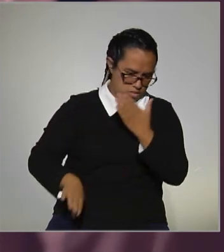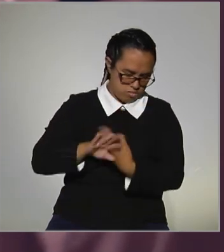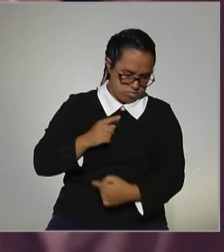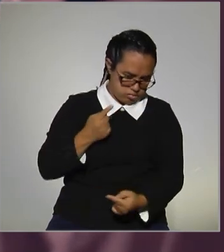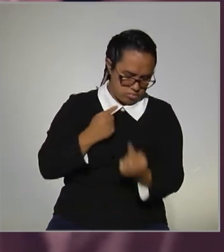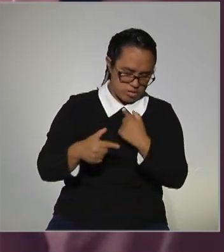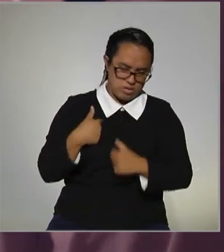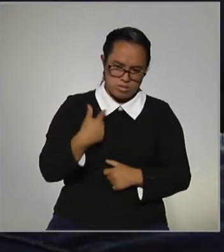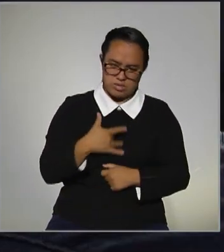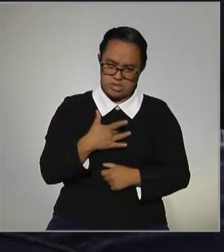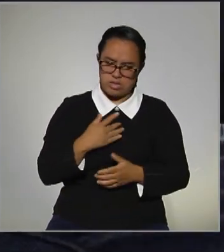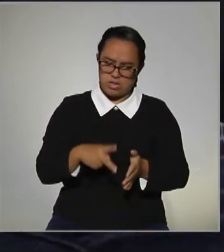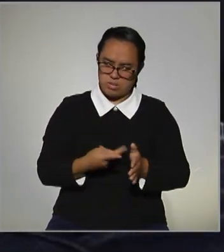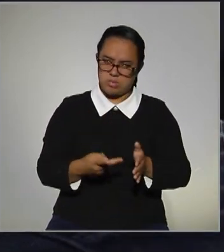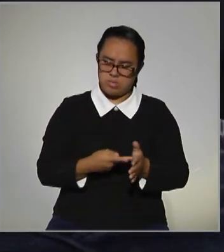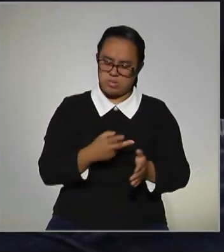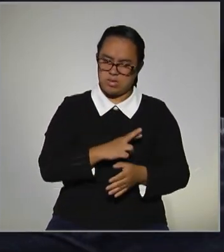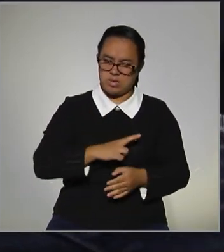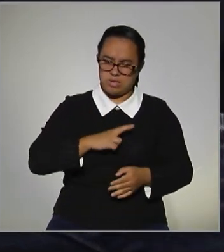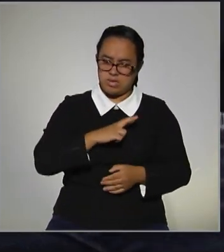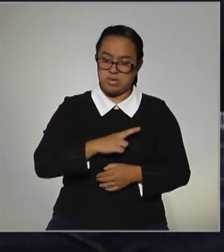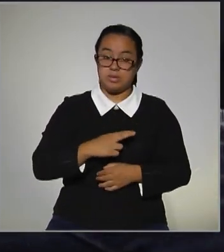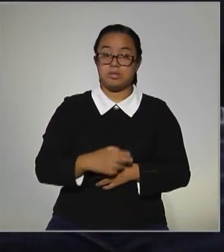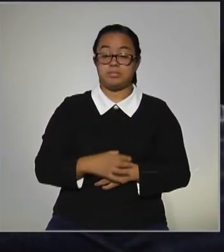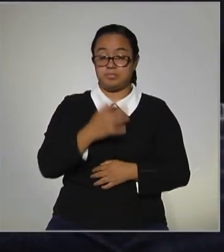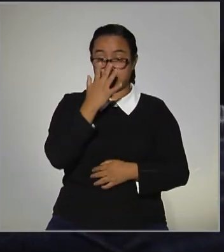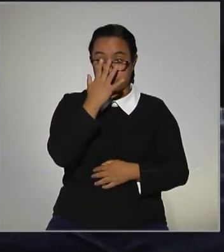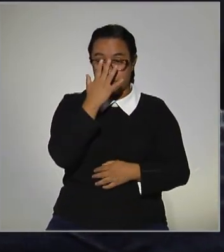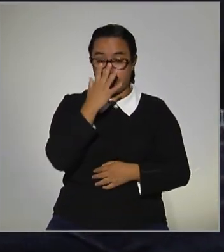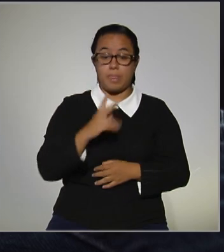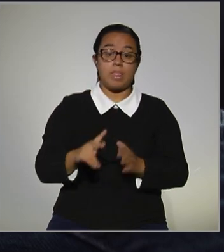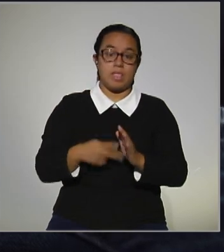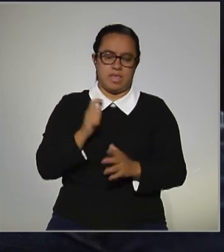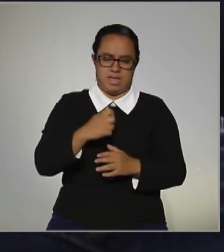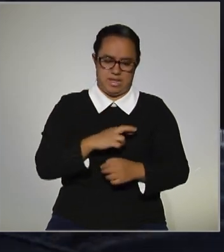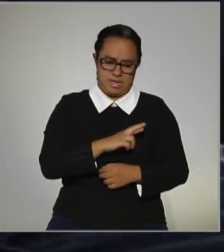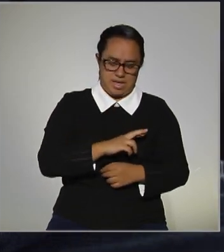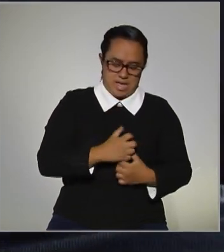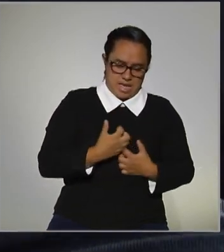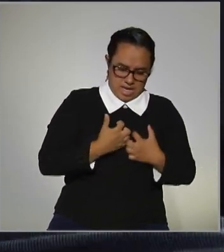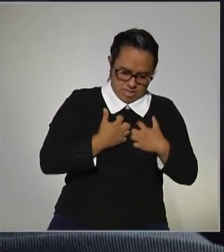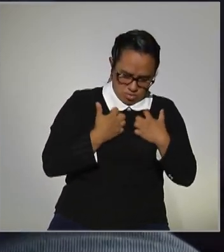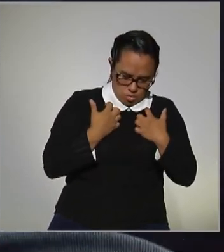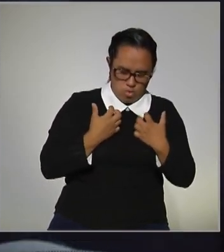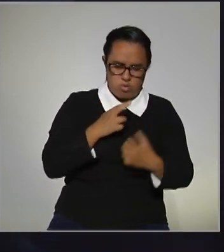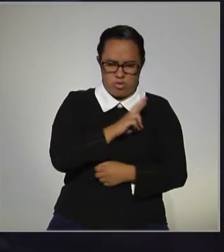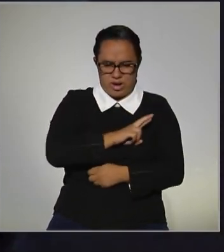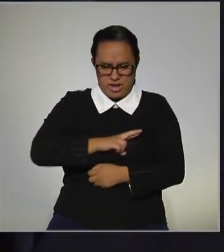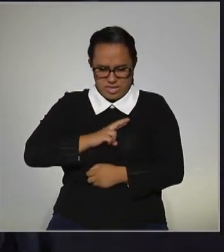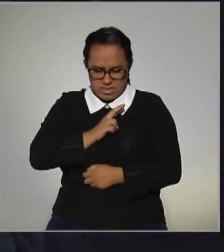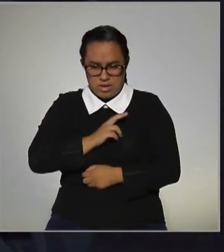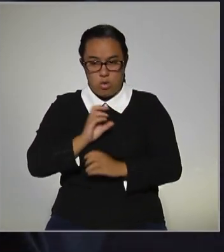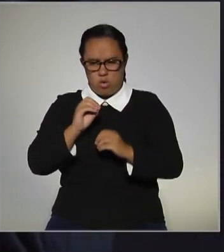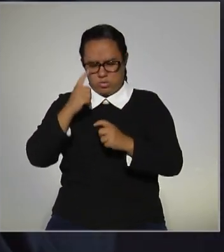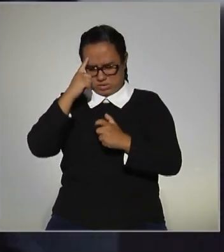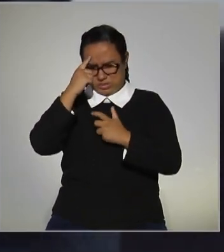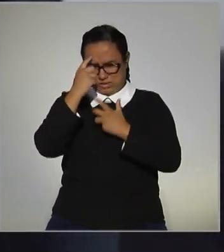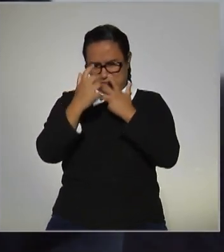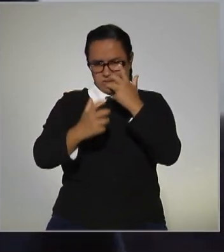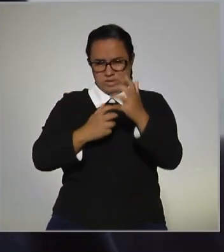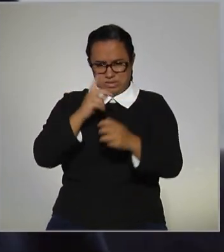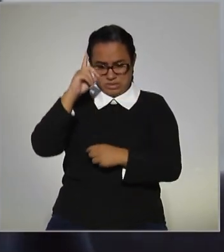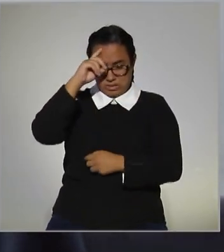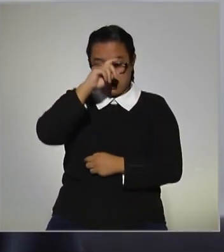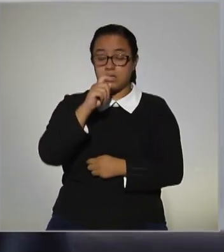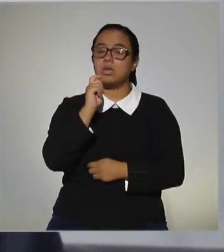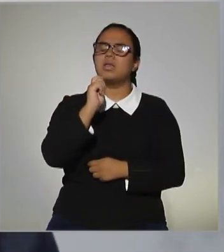ofendida. La diferencia entre el resentimiento, el enojo y la frustración es que el resentimiento es una